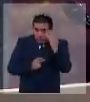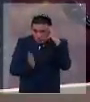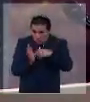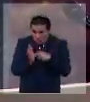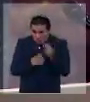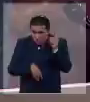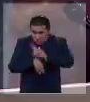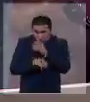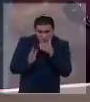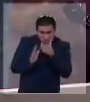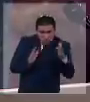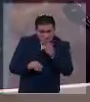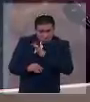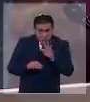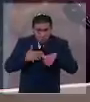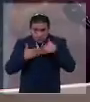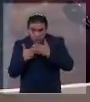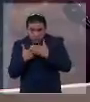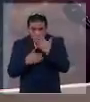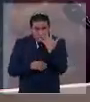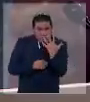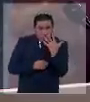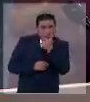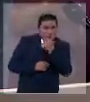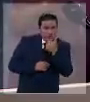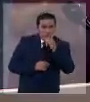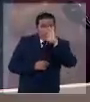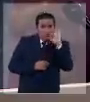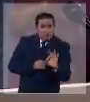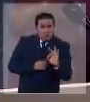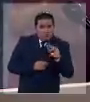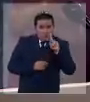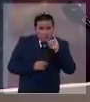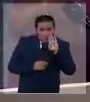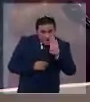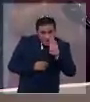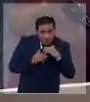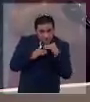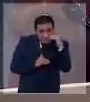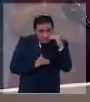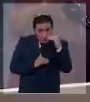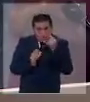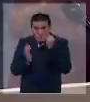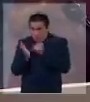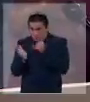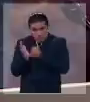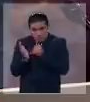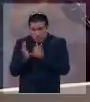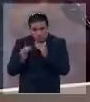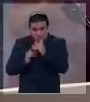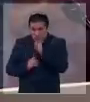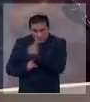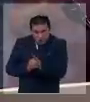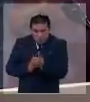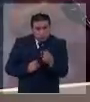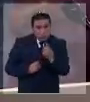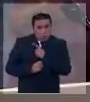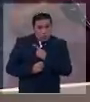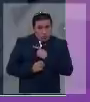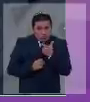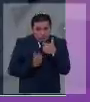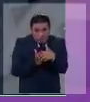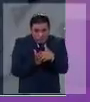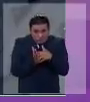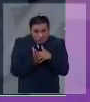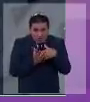del PIB o al 6% del PIB, como lo promete su plataforma, sí, sin impuestos, solo con ahorros. ¿Por qué no me dice entonces dónde están esos ahorros?